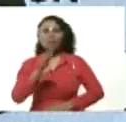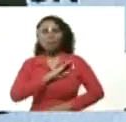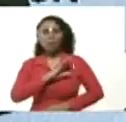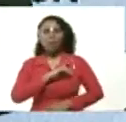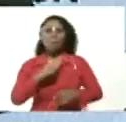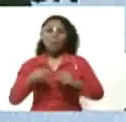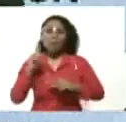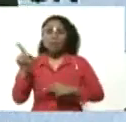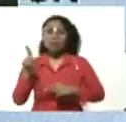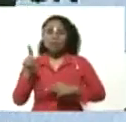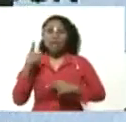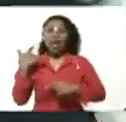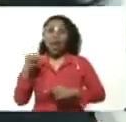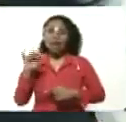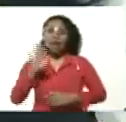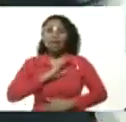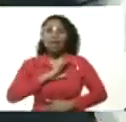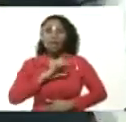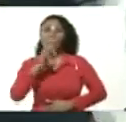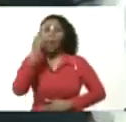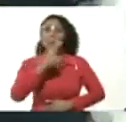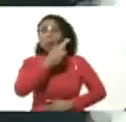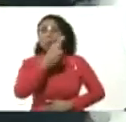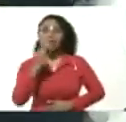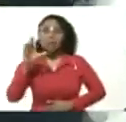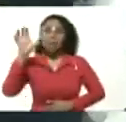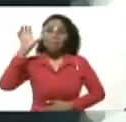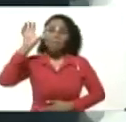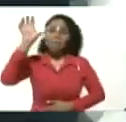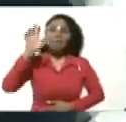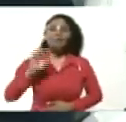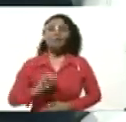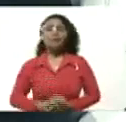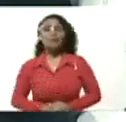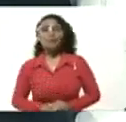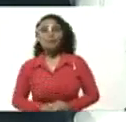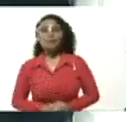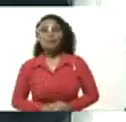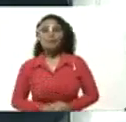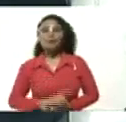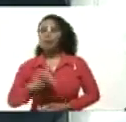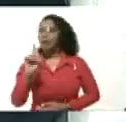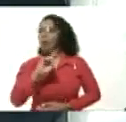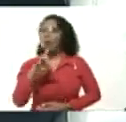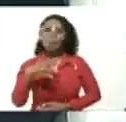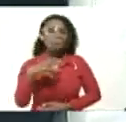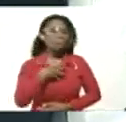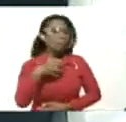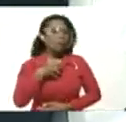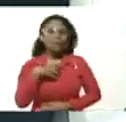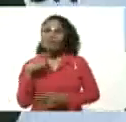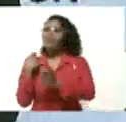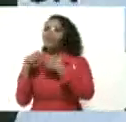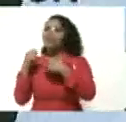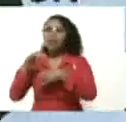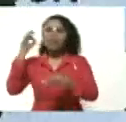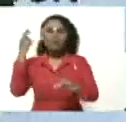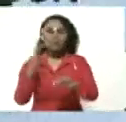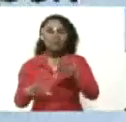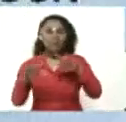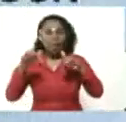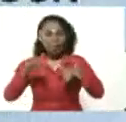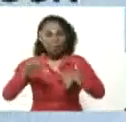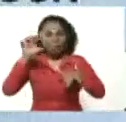una burguesía que tiene que tener un compromiso con la nación. No puede vender la suerte de la